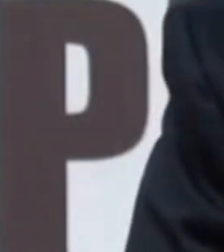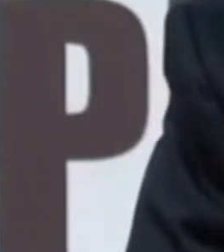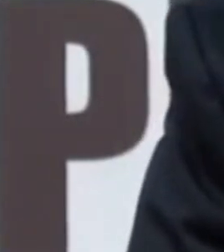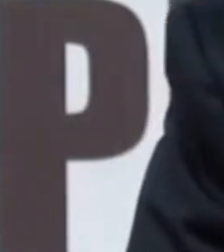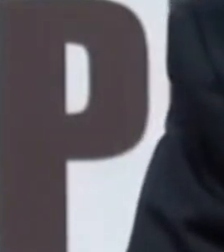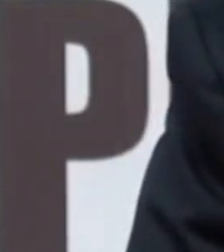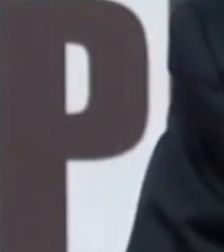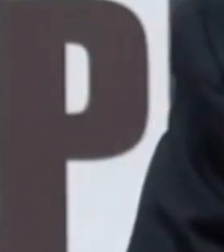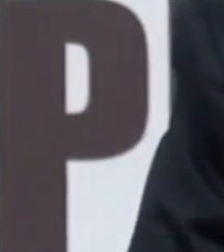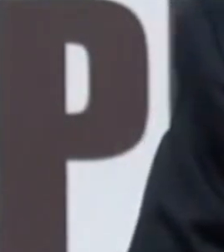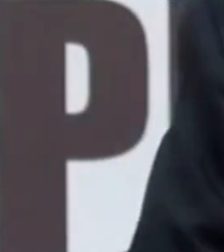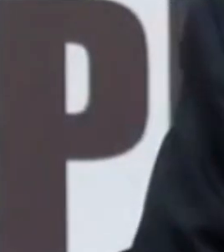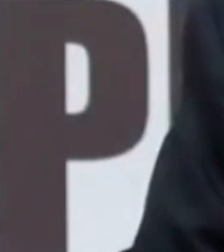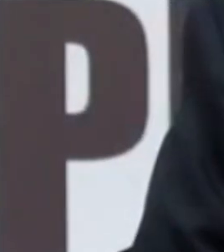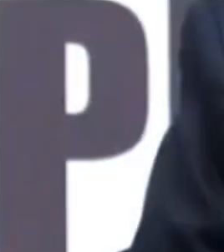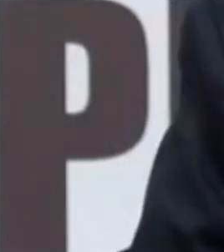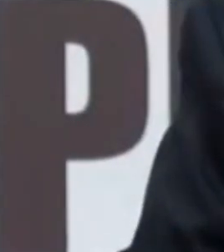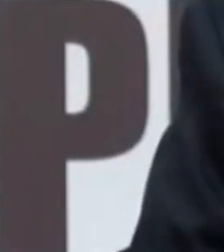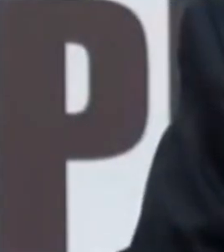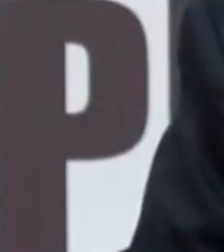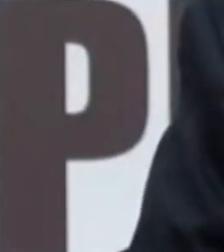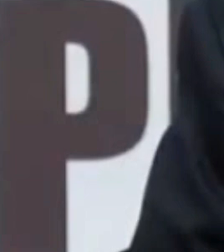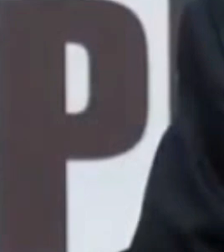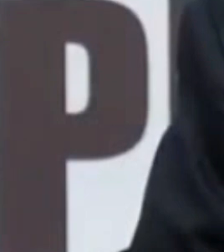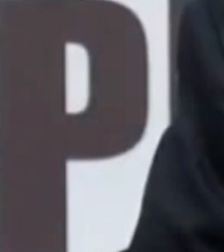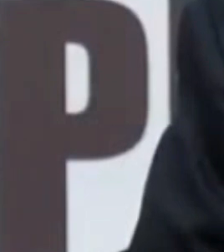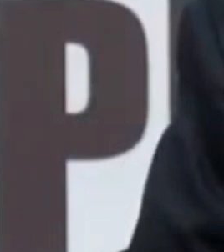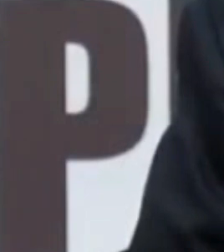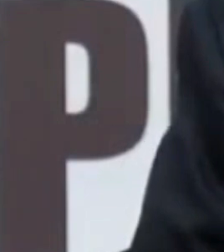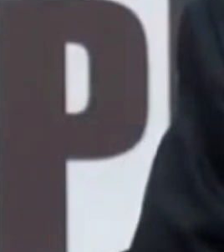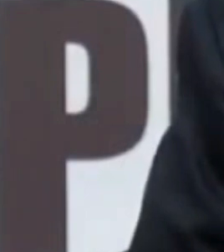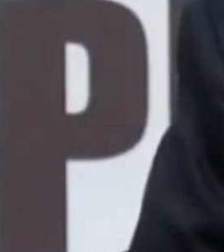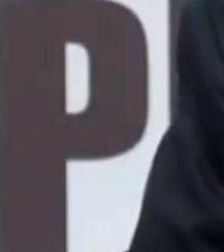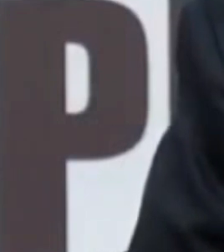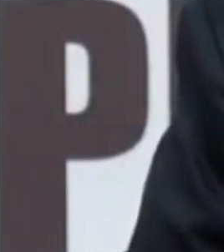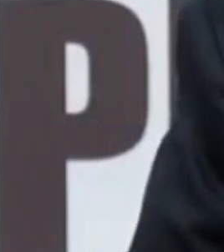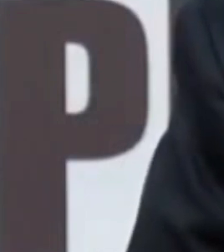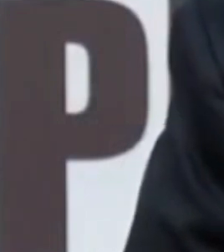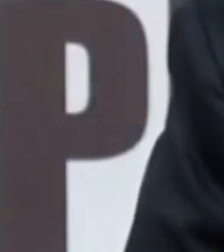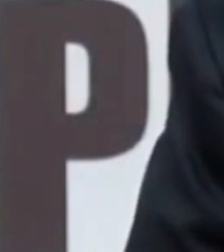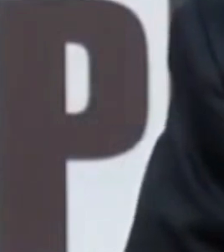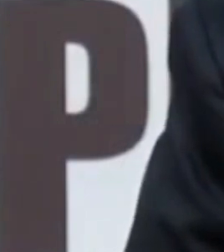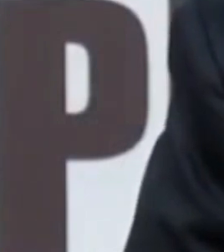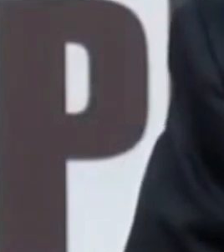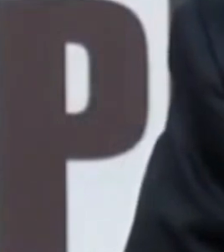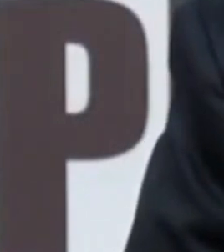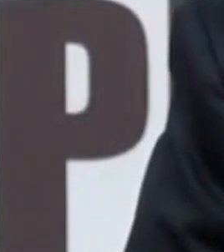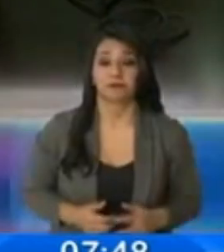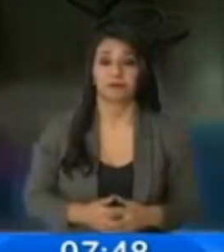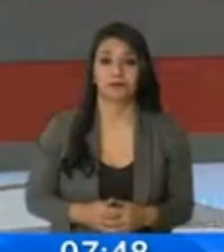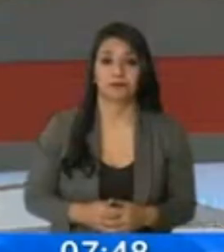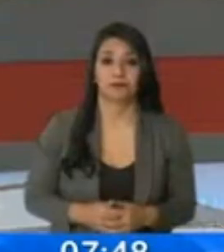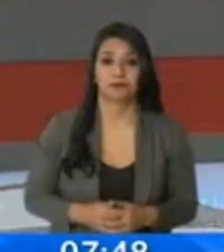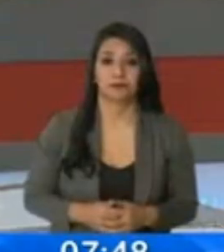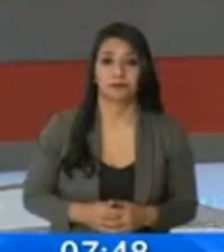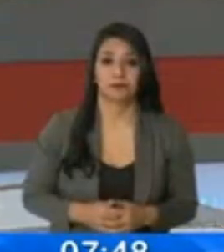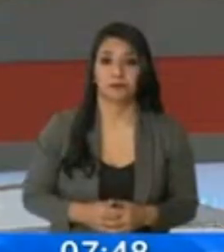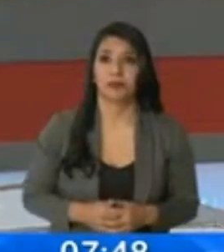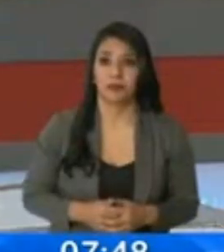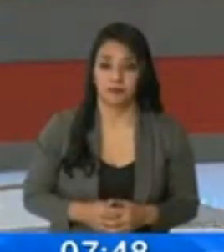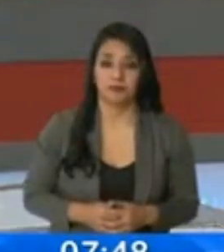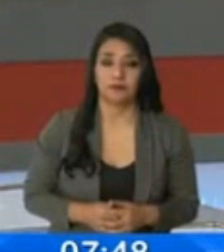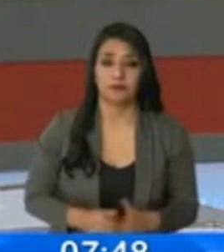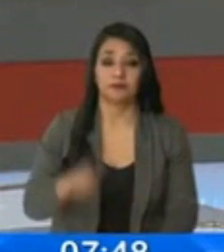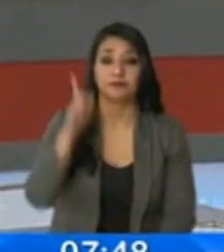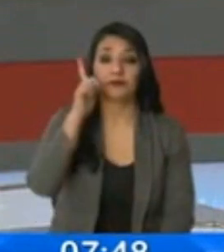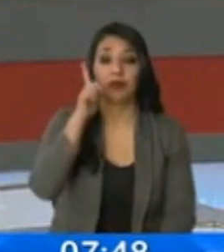lo mejor no lo dices, pero por lo menos deséale. Deséale a ese ser humano que mejore su situación. Dirigentes